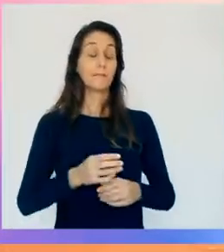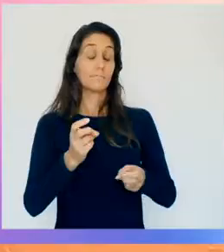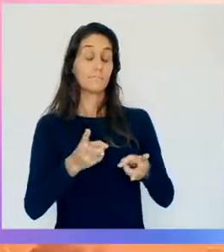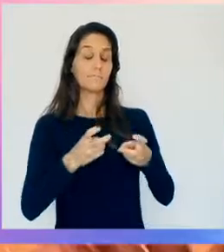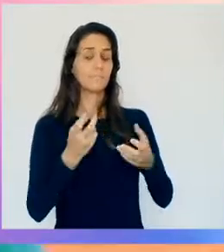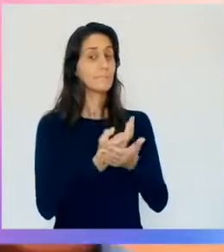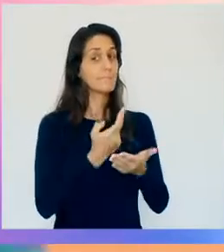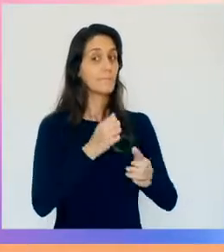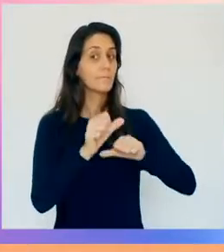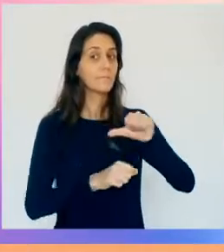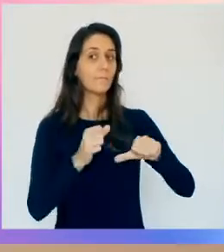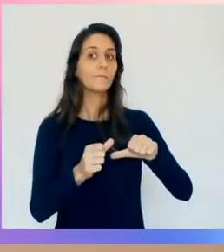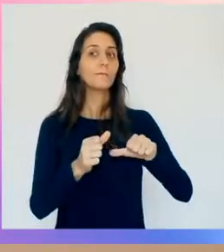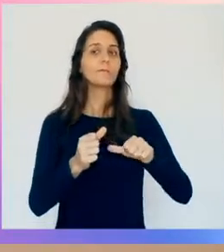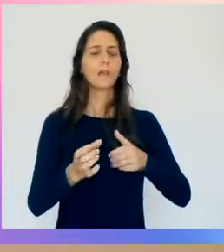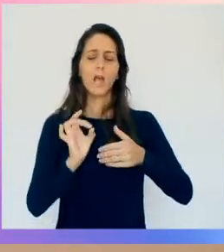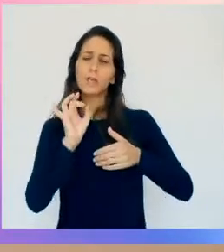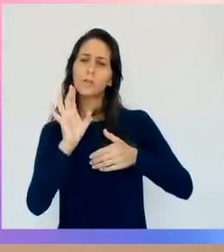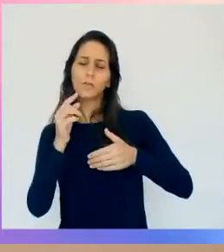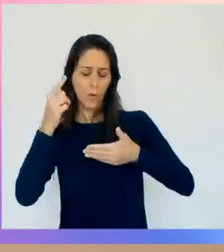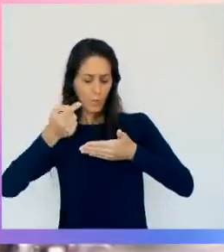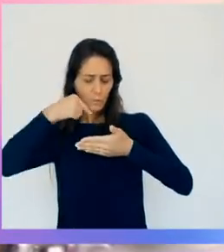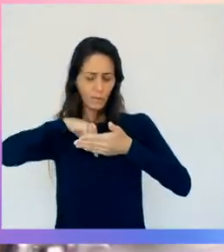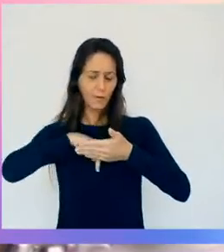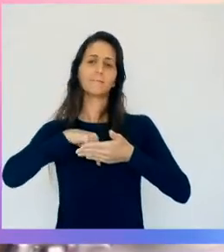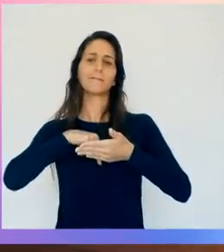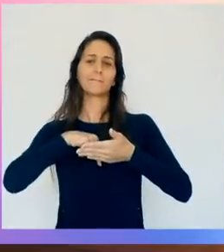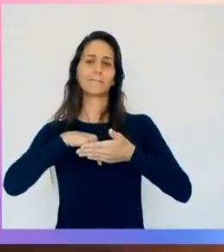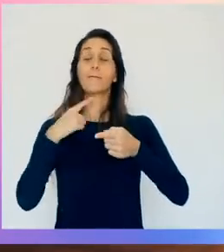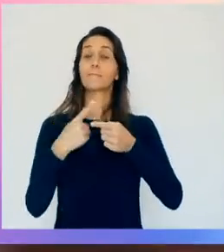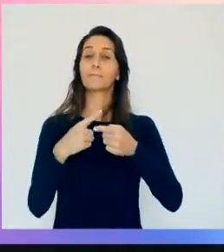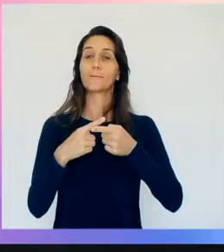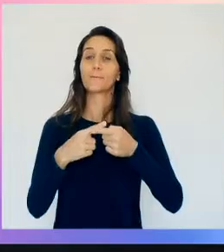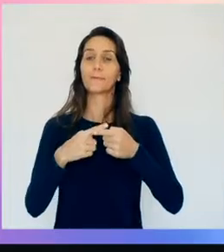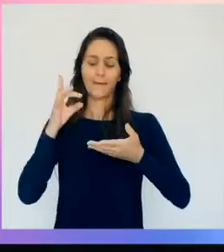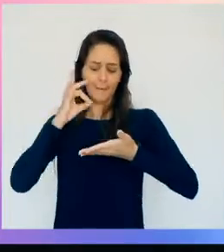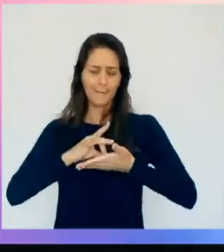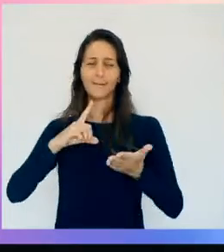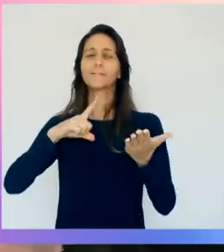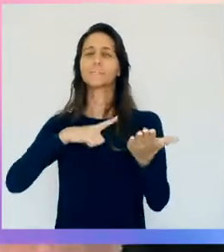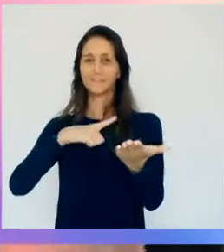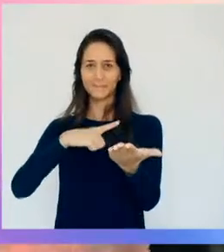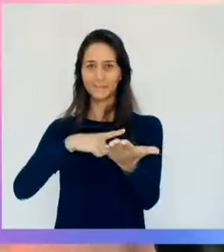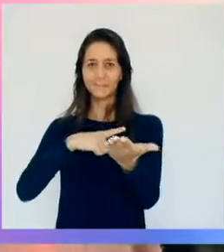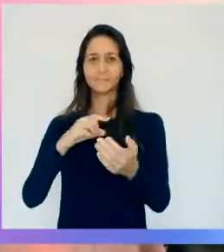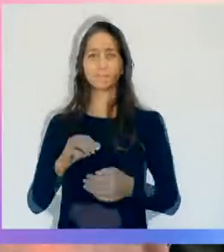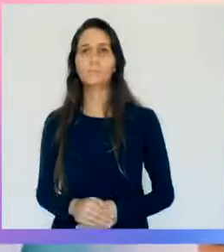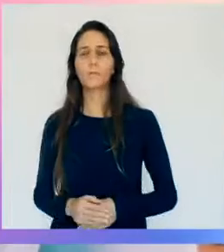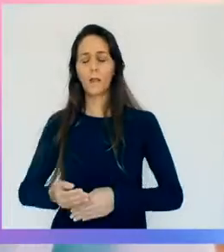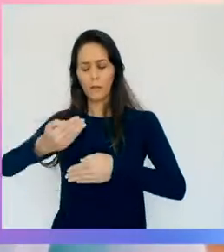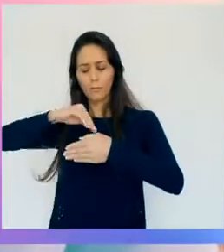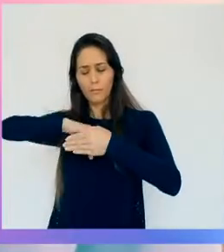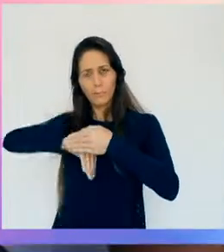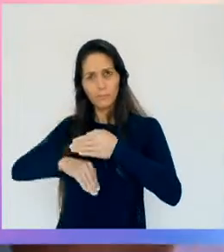And show you that there is something more. Algo que solamente encontrarás dentro de ti. Porque em ti está a tua verdadeira essência.